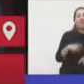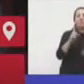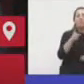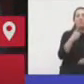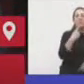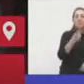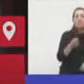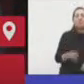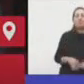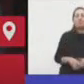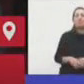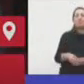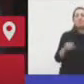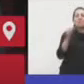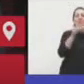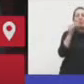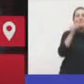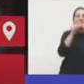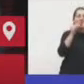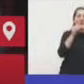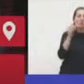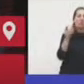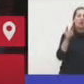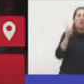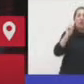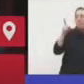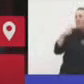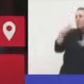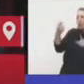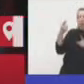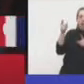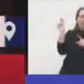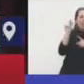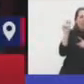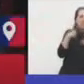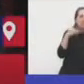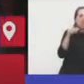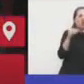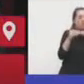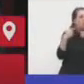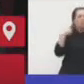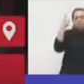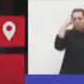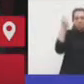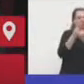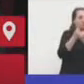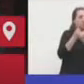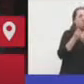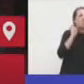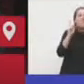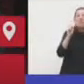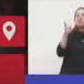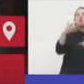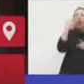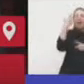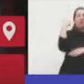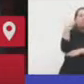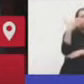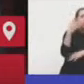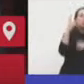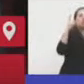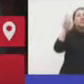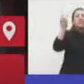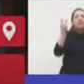de las Cortes Supremas o la justicia en general como representante o como vocera de determinadas corporaciones, siguen con ese